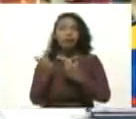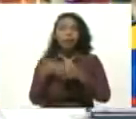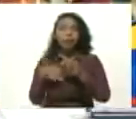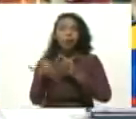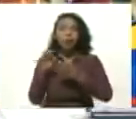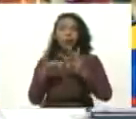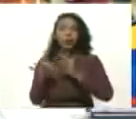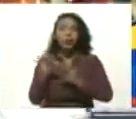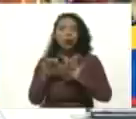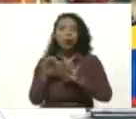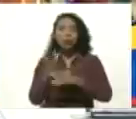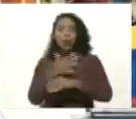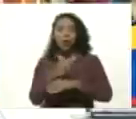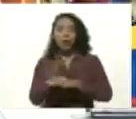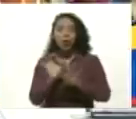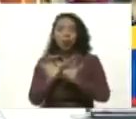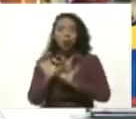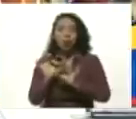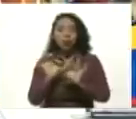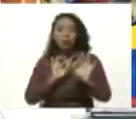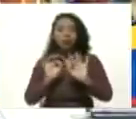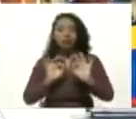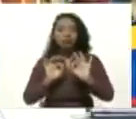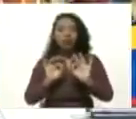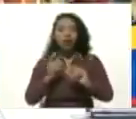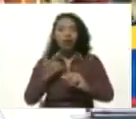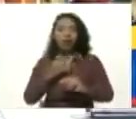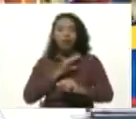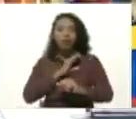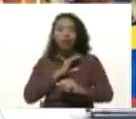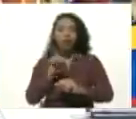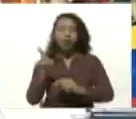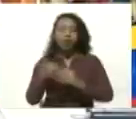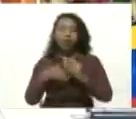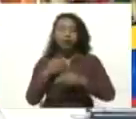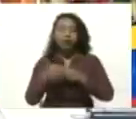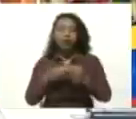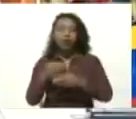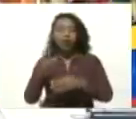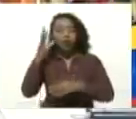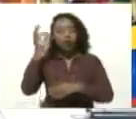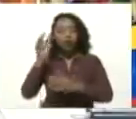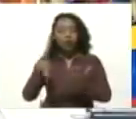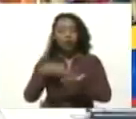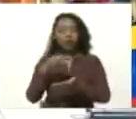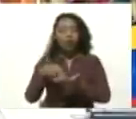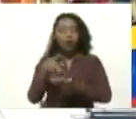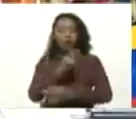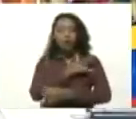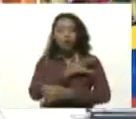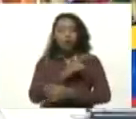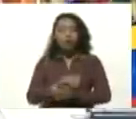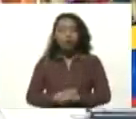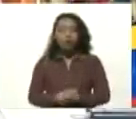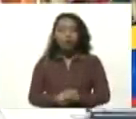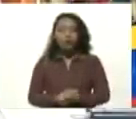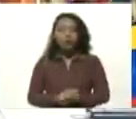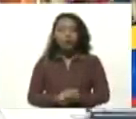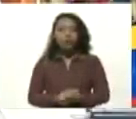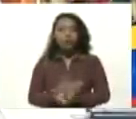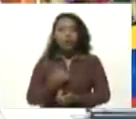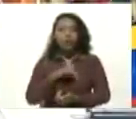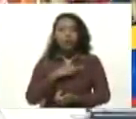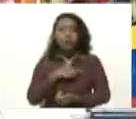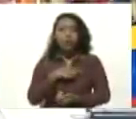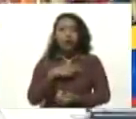un paneo de la preparación que han tenido con el Consejo Nacional Universitario. Nosotros